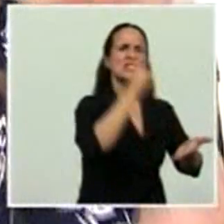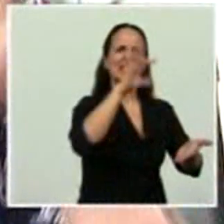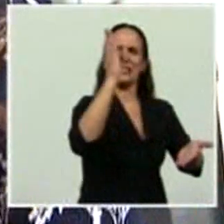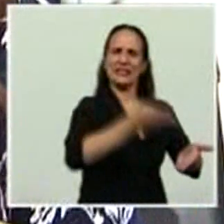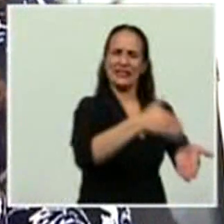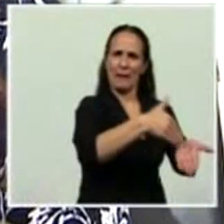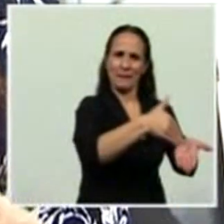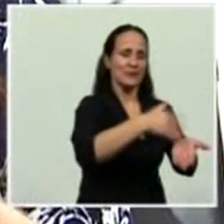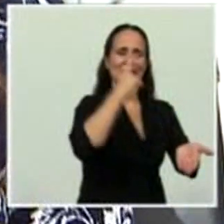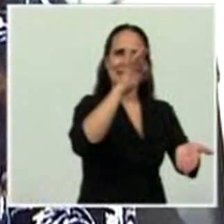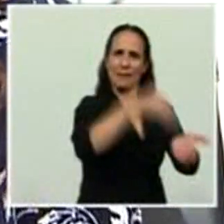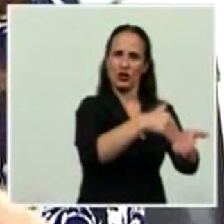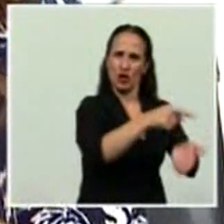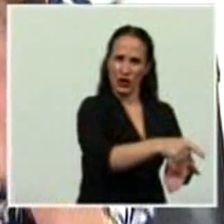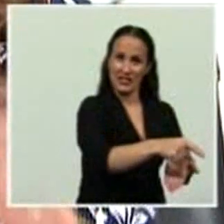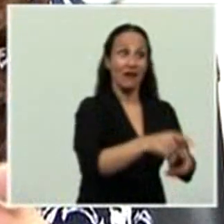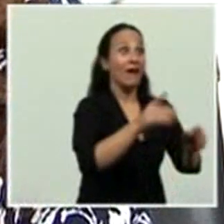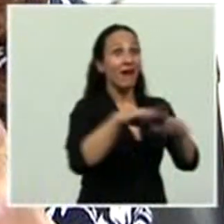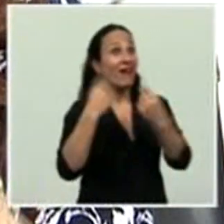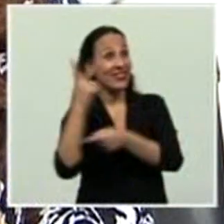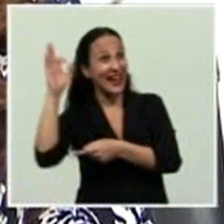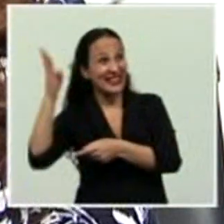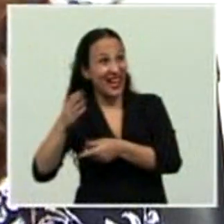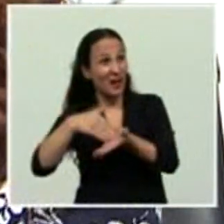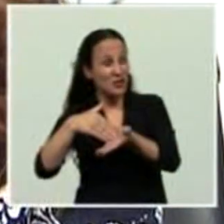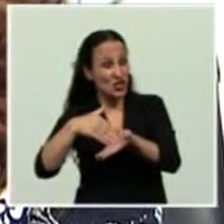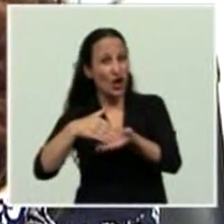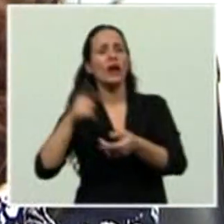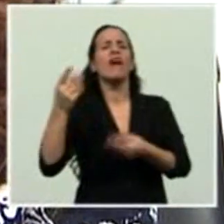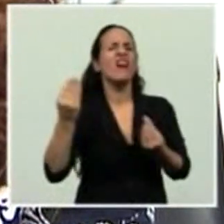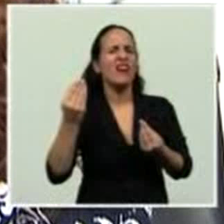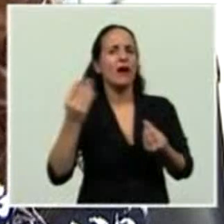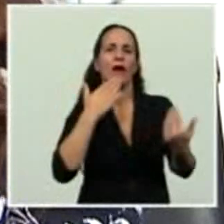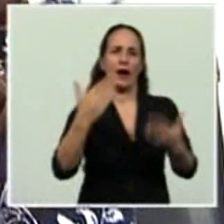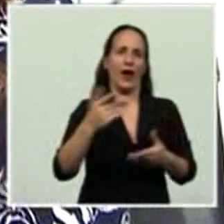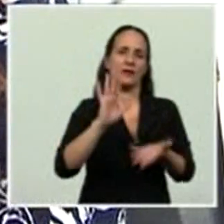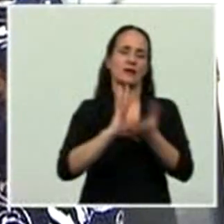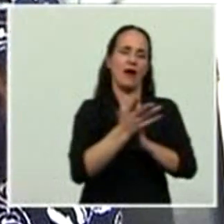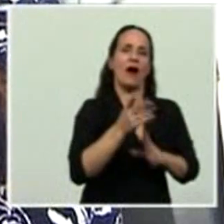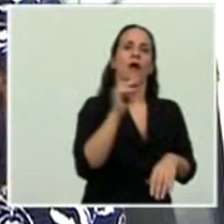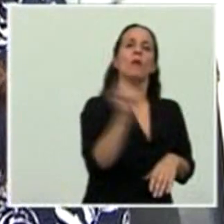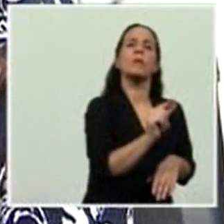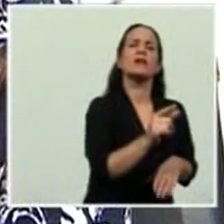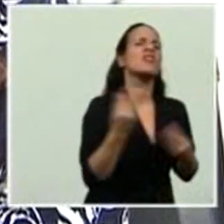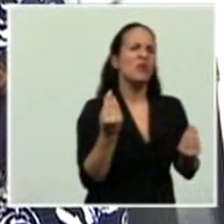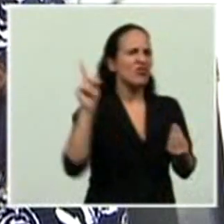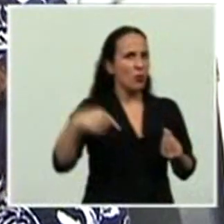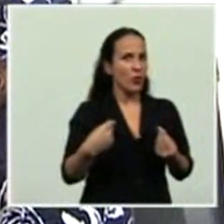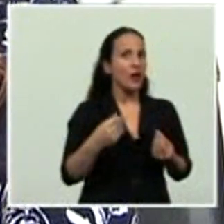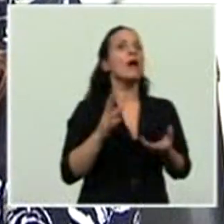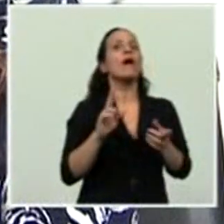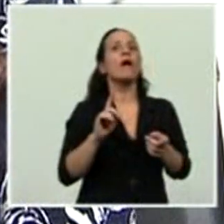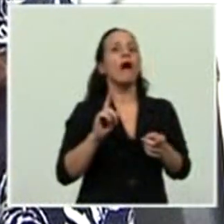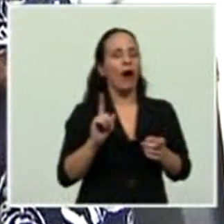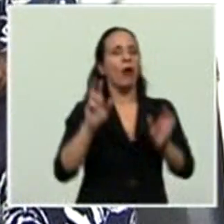cuales 30 millones precisamente provinieron de un crédito que se hizo con esta política pública que fue la